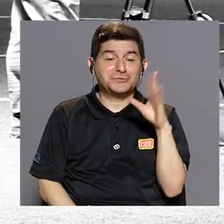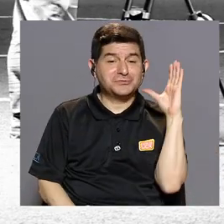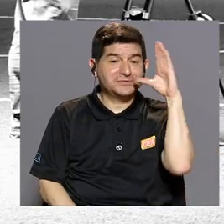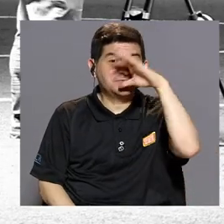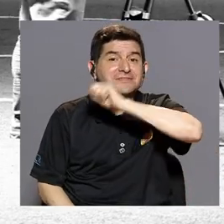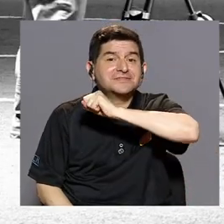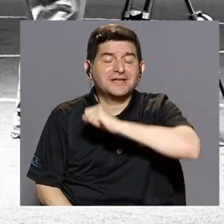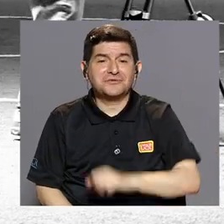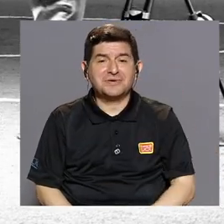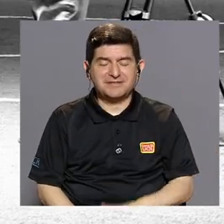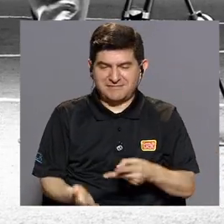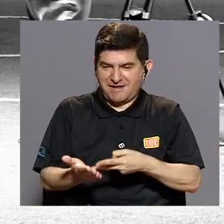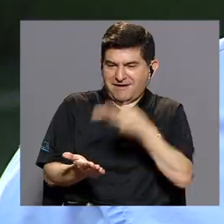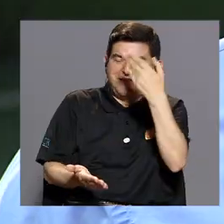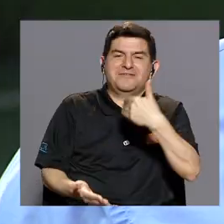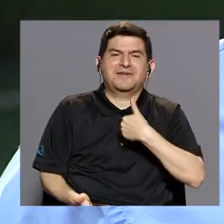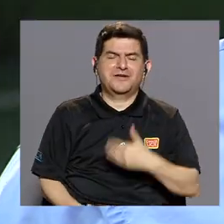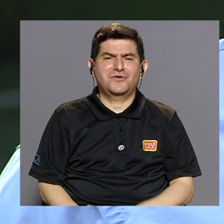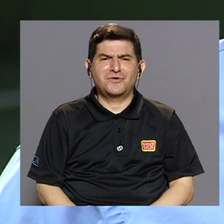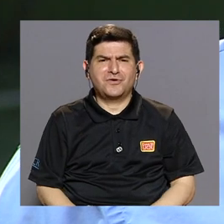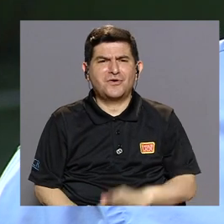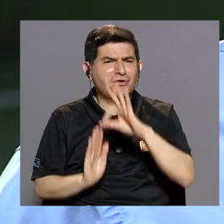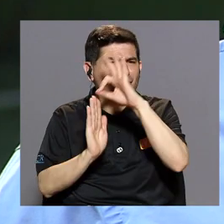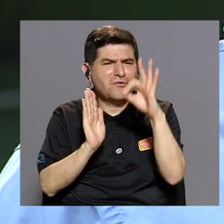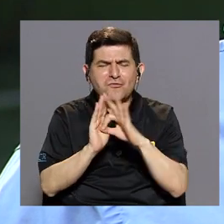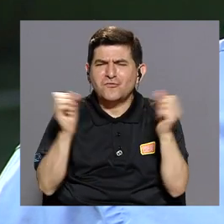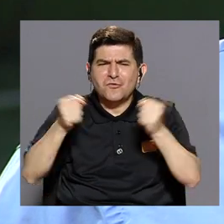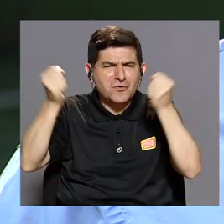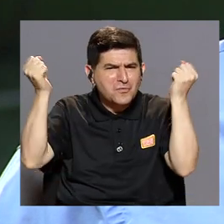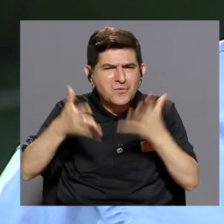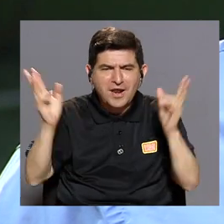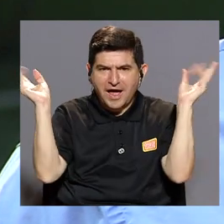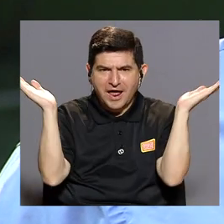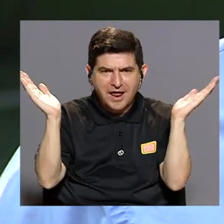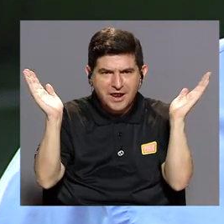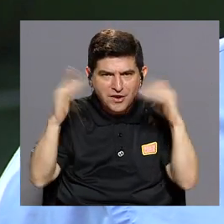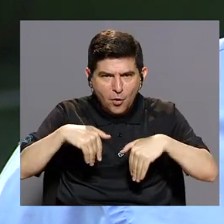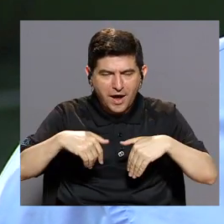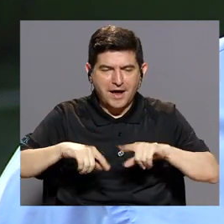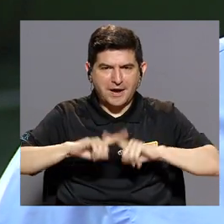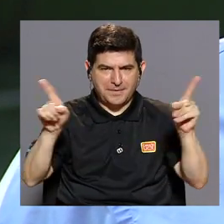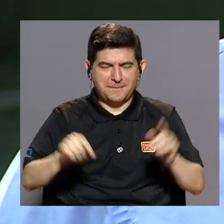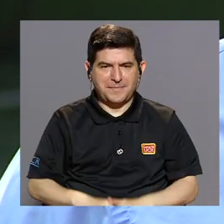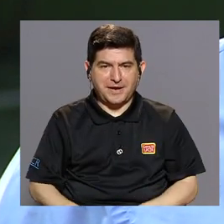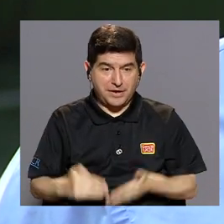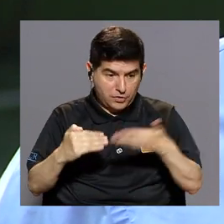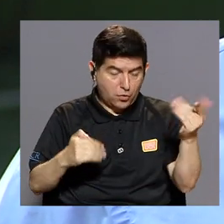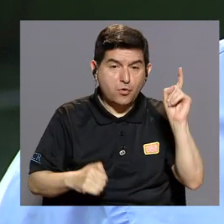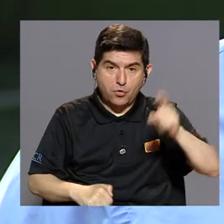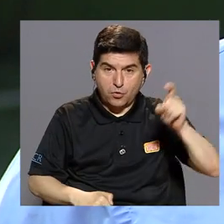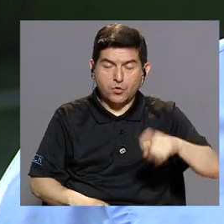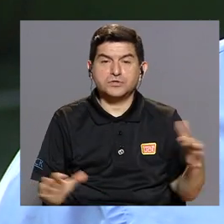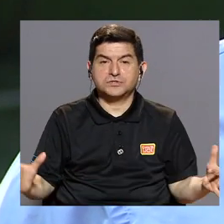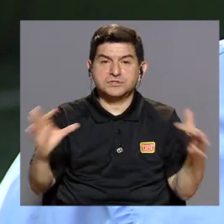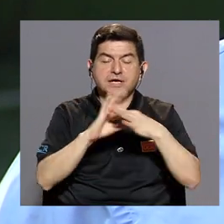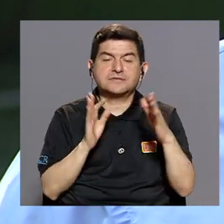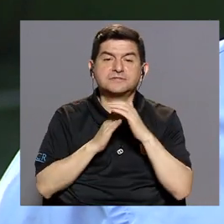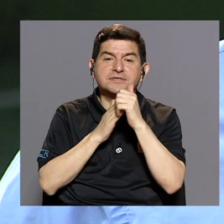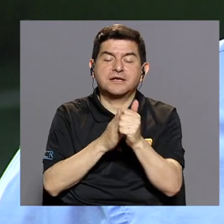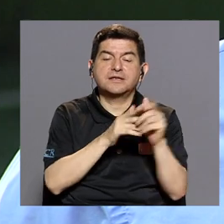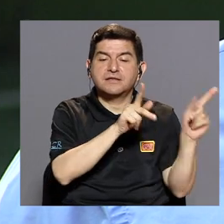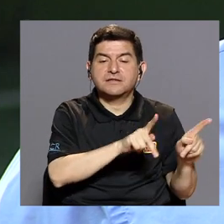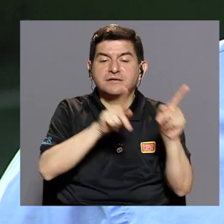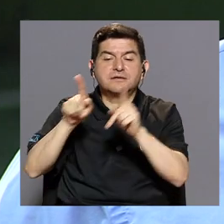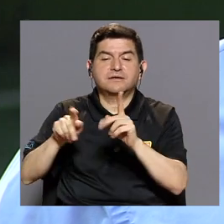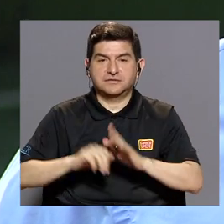te das cuenta que lo vale. Sé que no existen fórmulas mágicas, pero sí existen condicionantes fundamentales. Sí. Y van asociadas al liderazgo